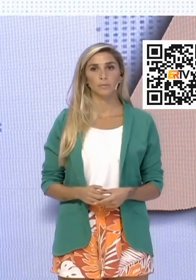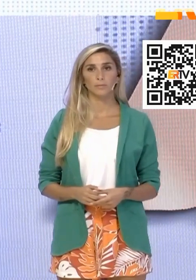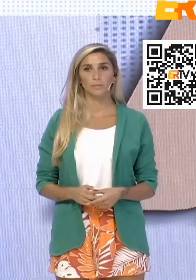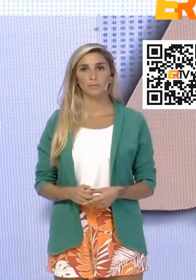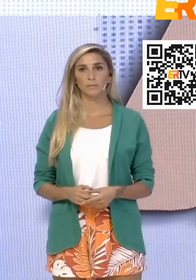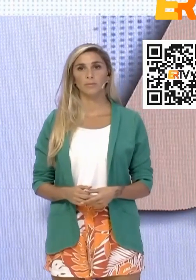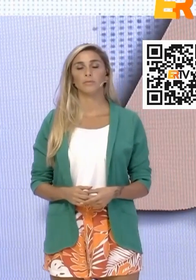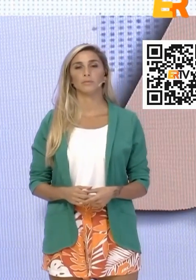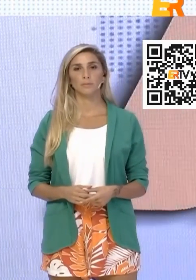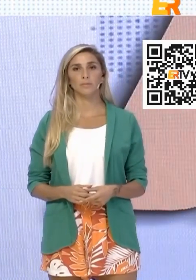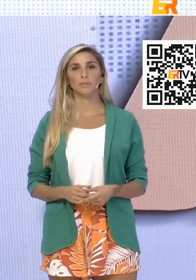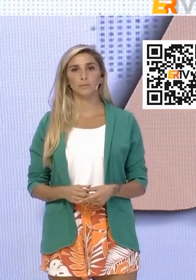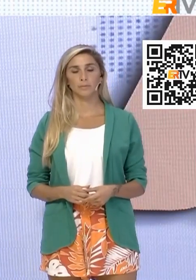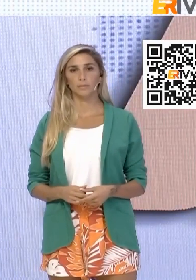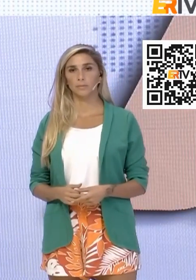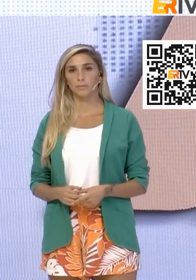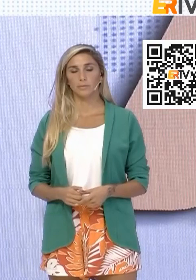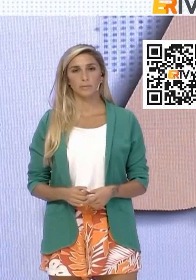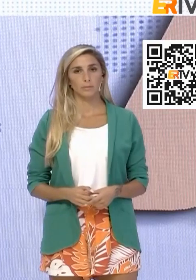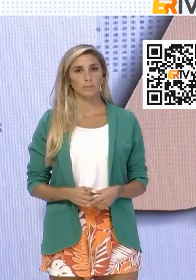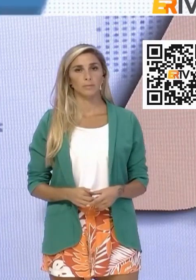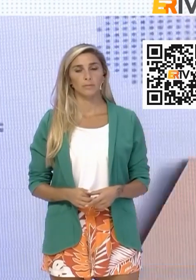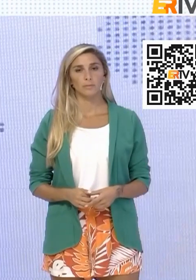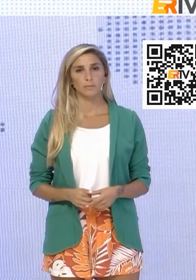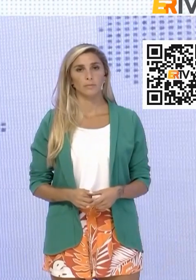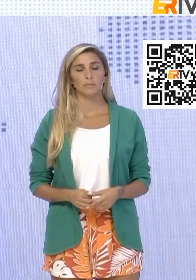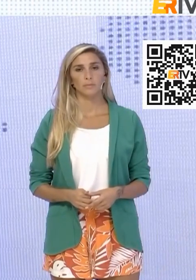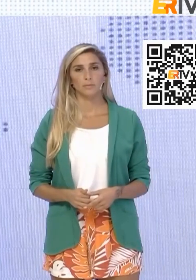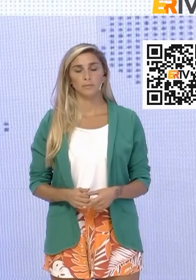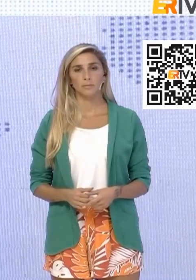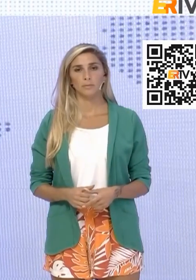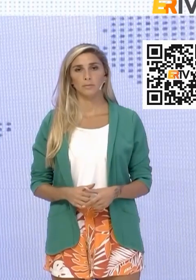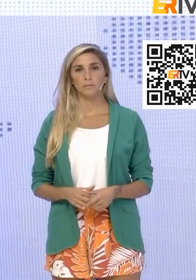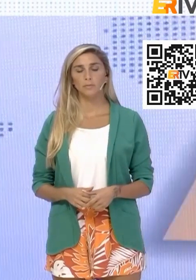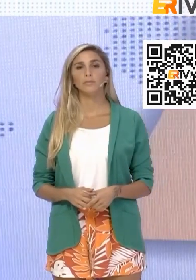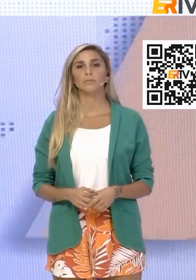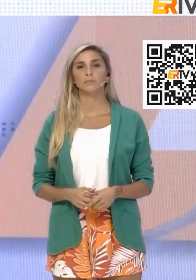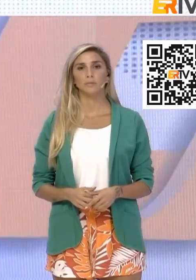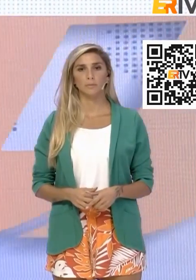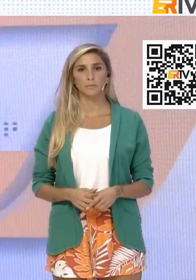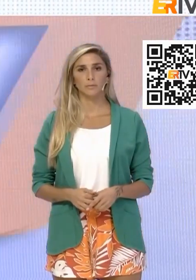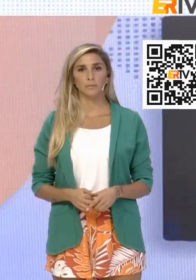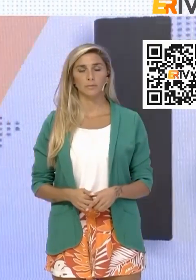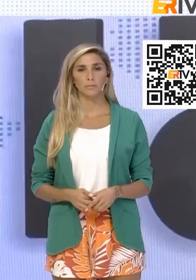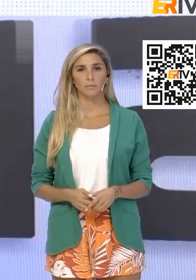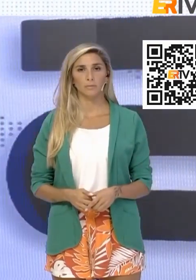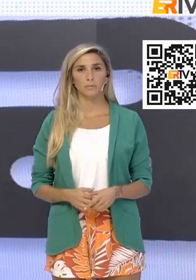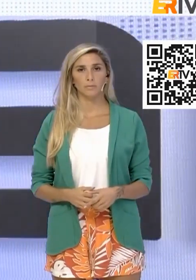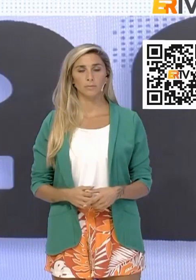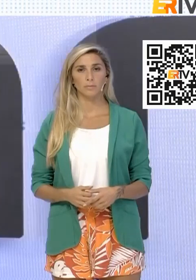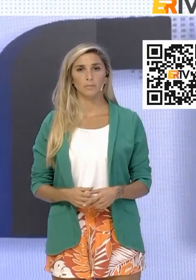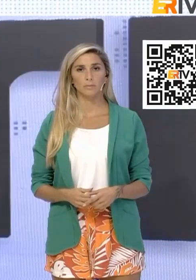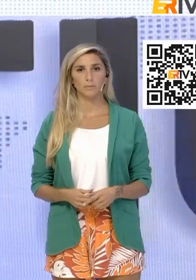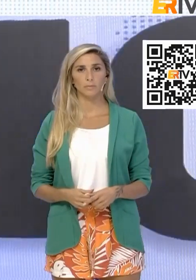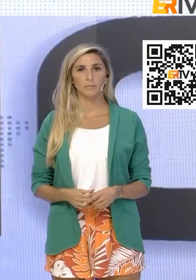estar alertas, que estar atentas. Mm. Entonces, de golpe estamos operando sobre distintas plataformas y bueno,